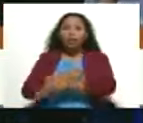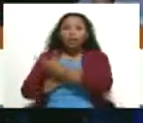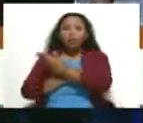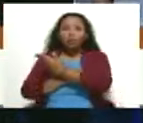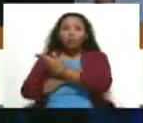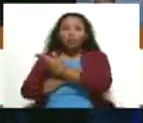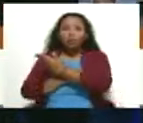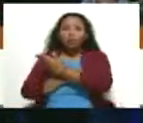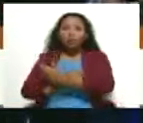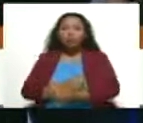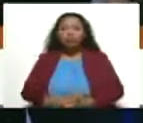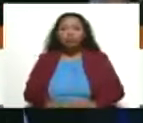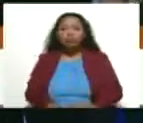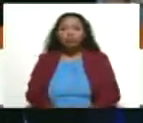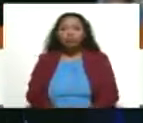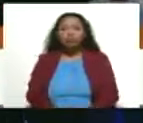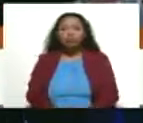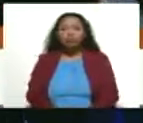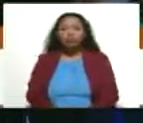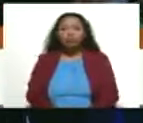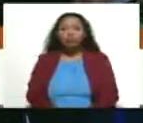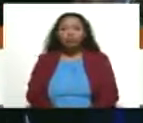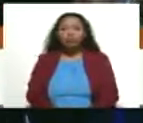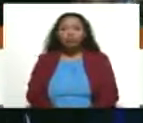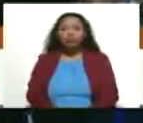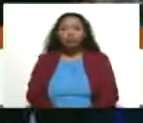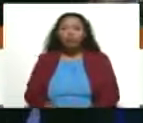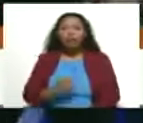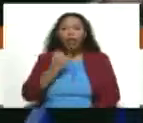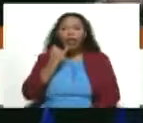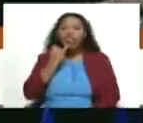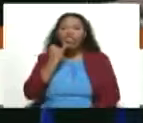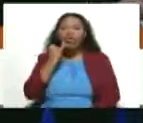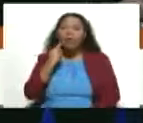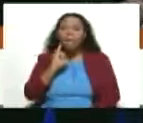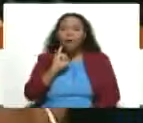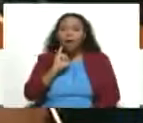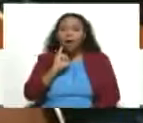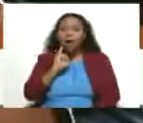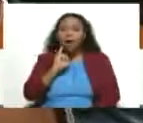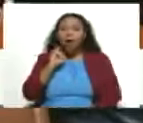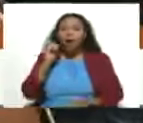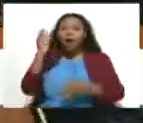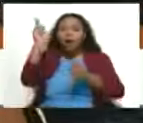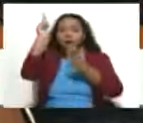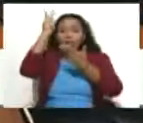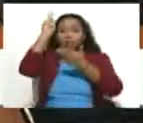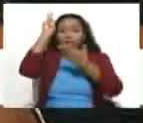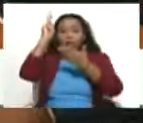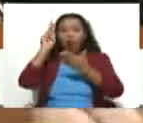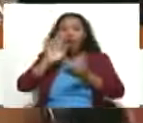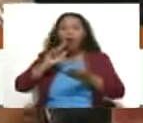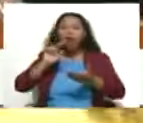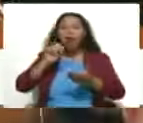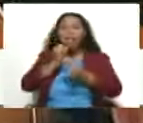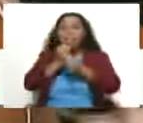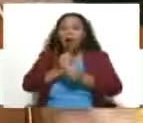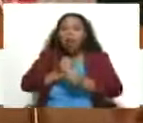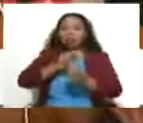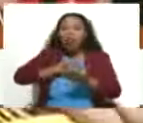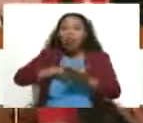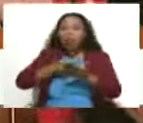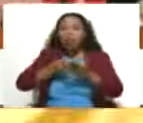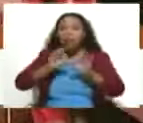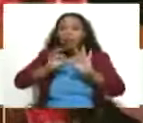Diodado, Tamaja, Jiobay. Tamaja, Ginebu. Tamaja, Bandera. Oco, Obonea.